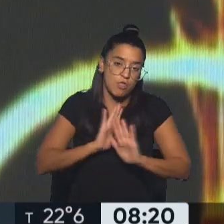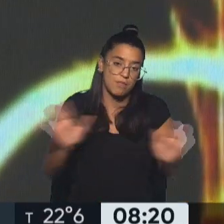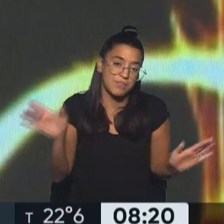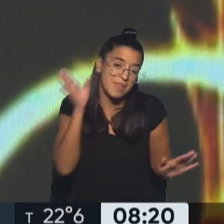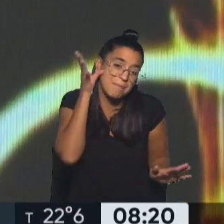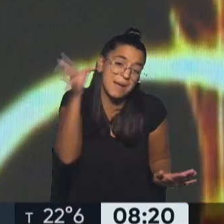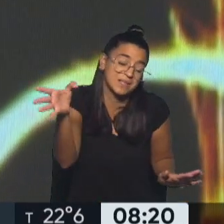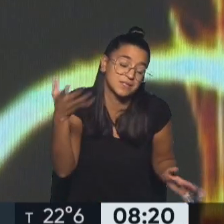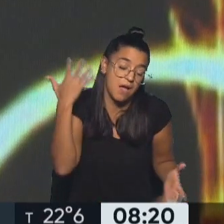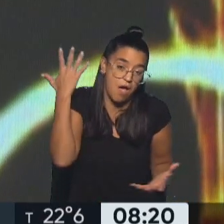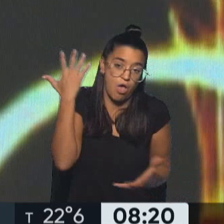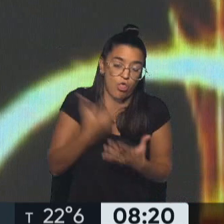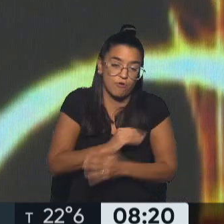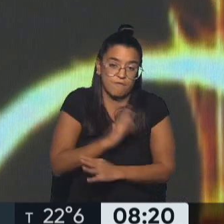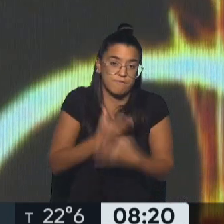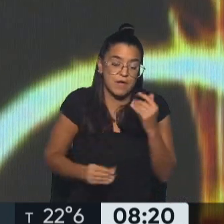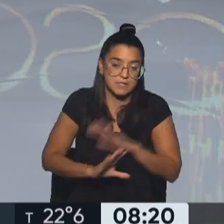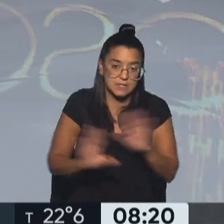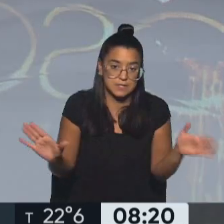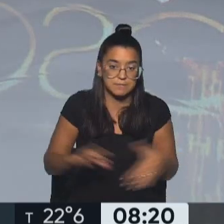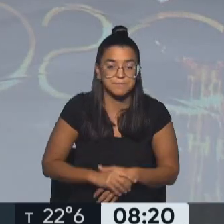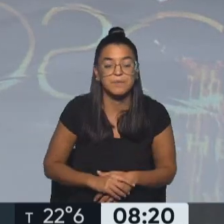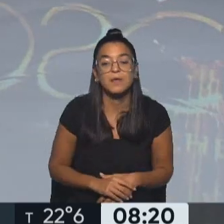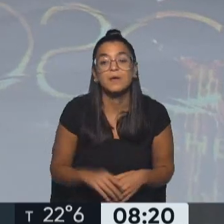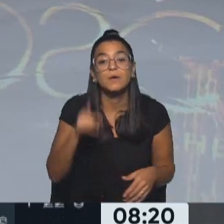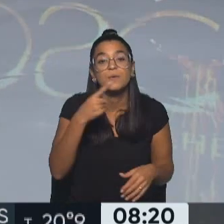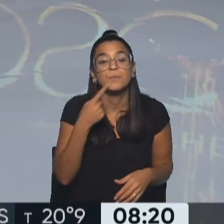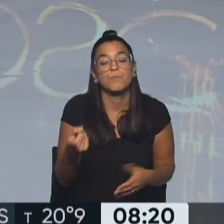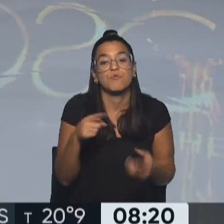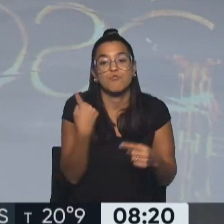zarpé, se me escapó la tortuga mal. Bueno, estamos en camino. ¿Ponemos la otra mejilla nosotros? Dale.